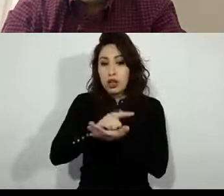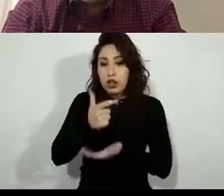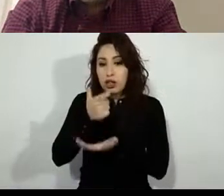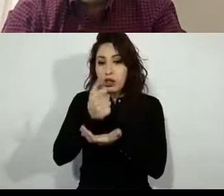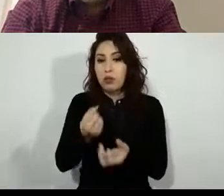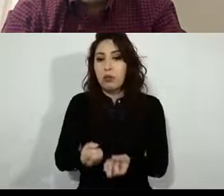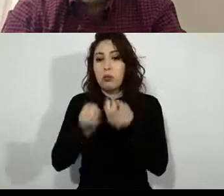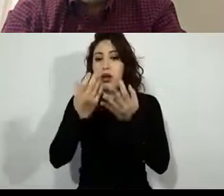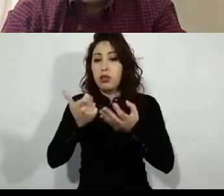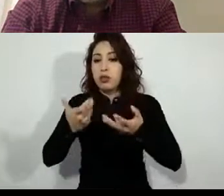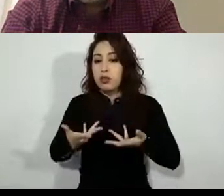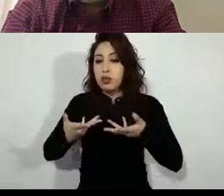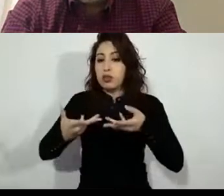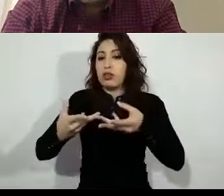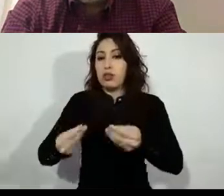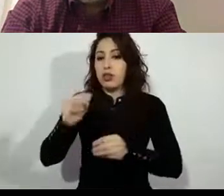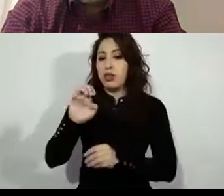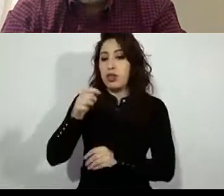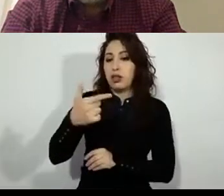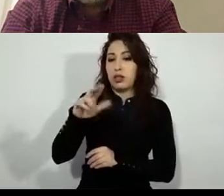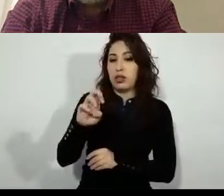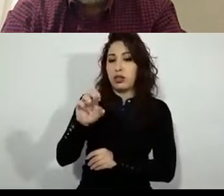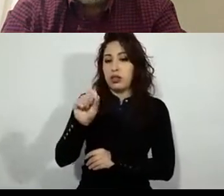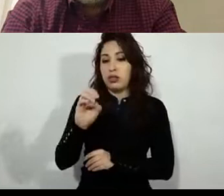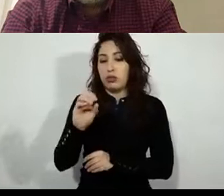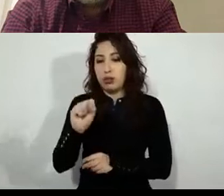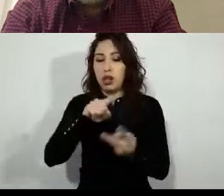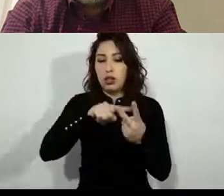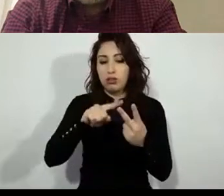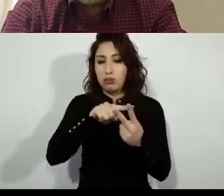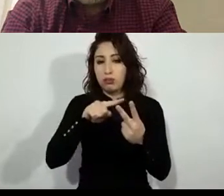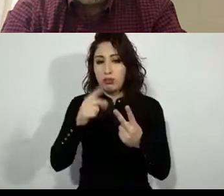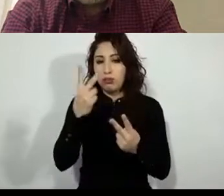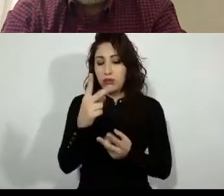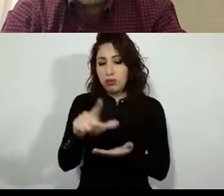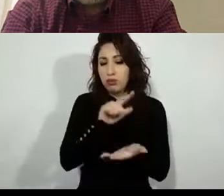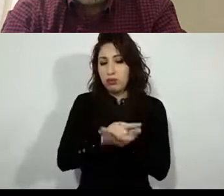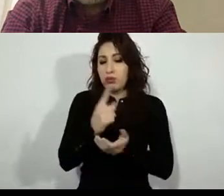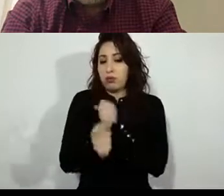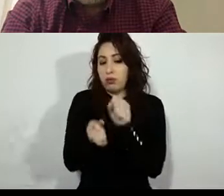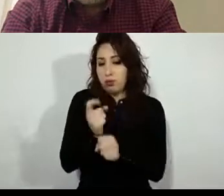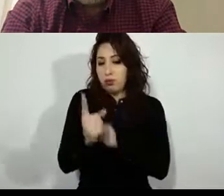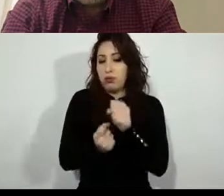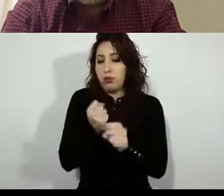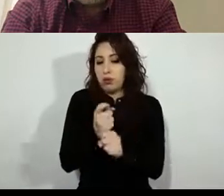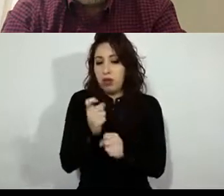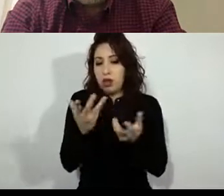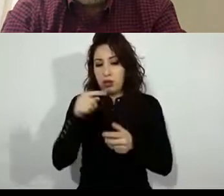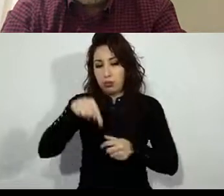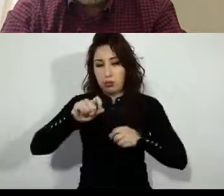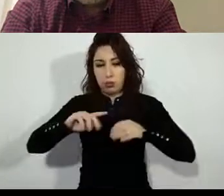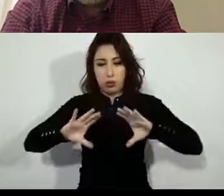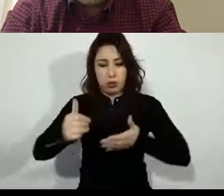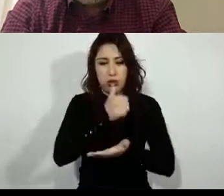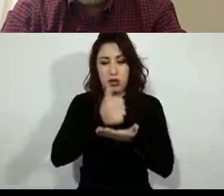egresos. Estos dos cuerpos legislativos que se hacen cada año por parte de esta soberanía